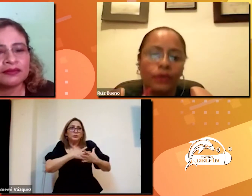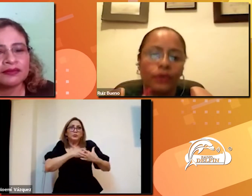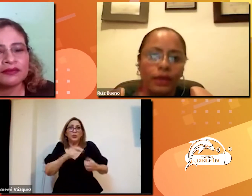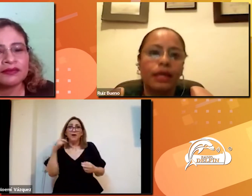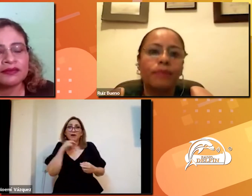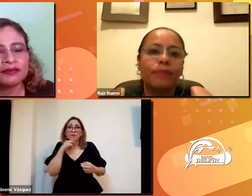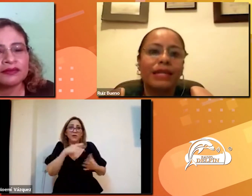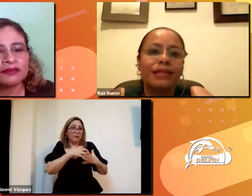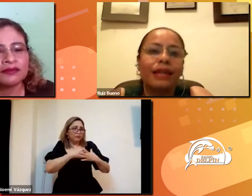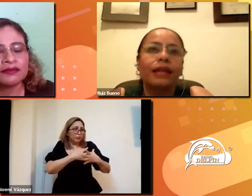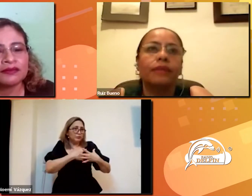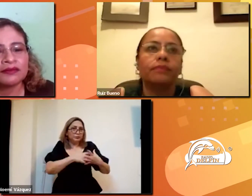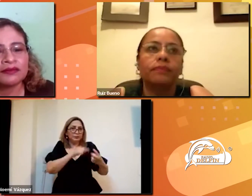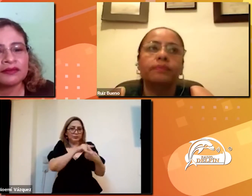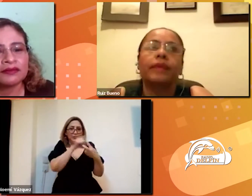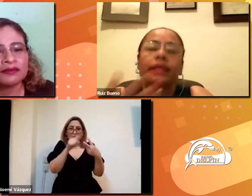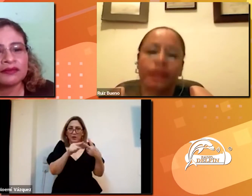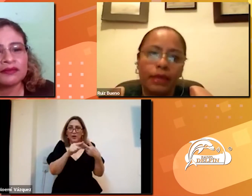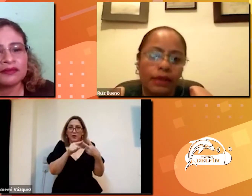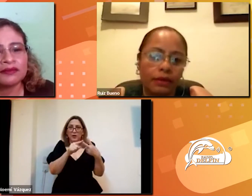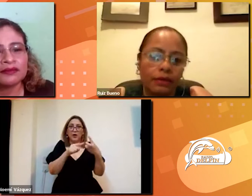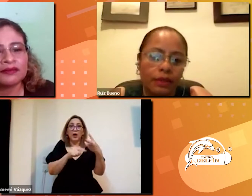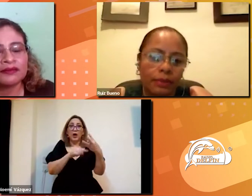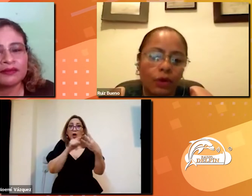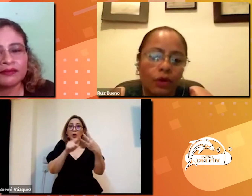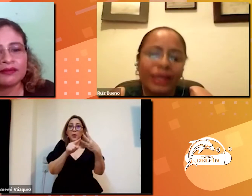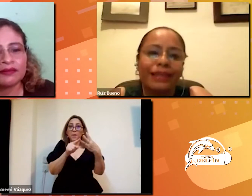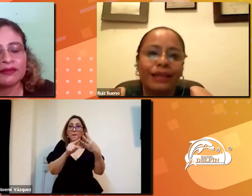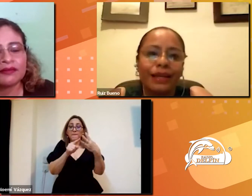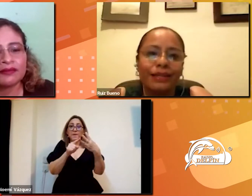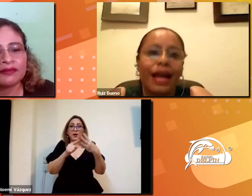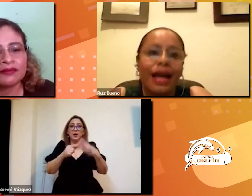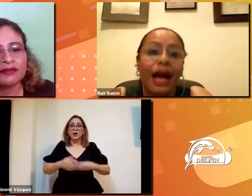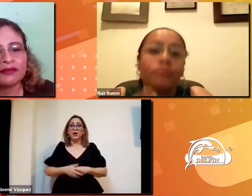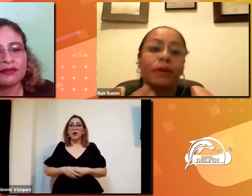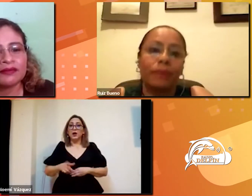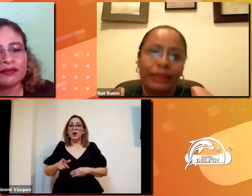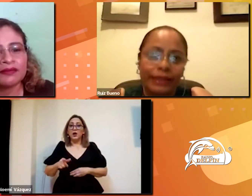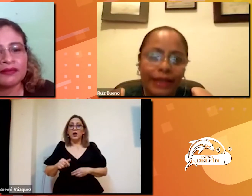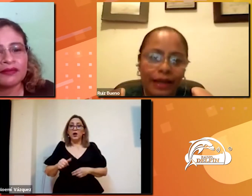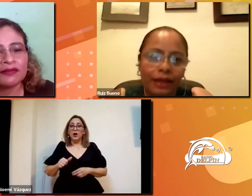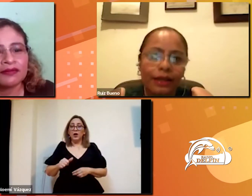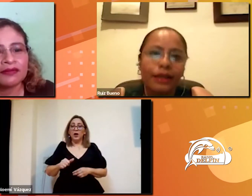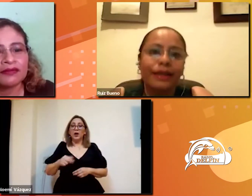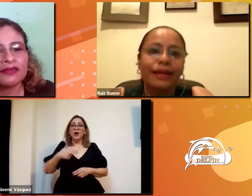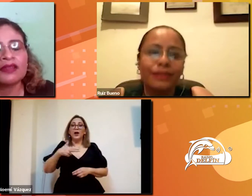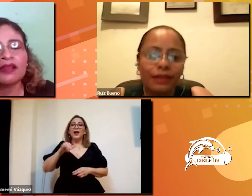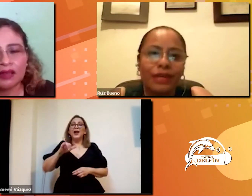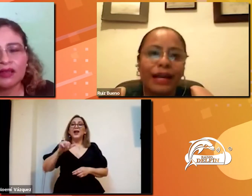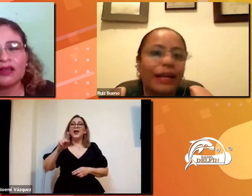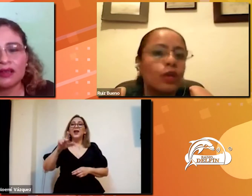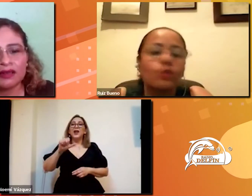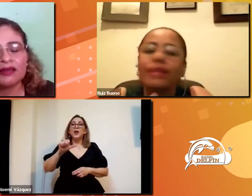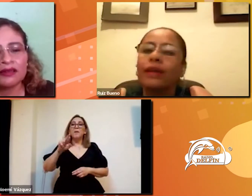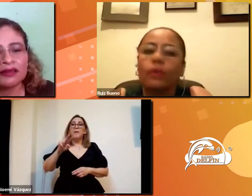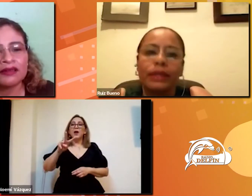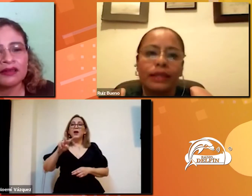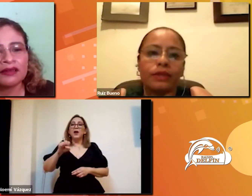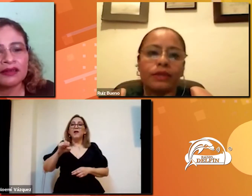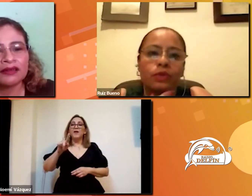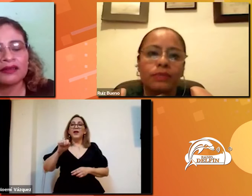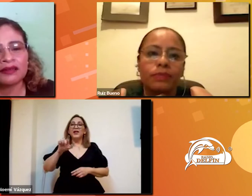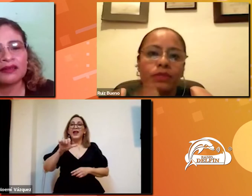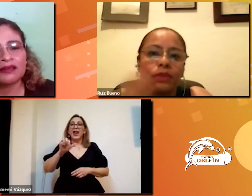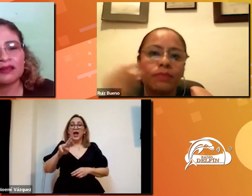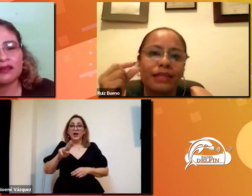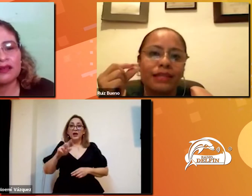rápido. Empiezan, en terminología técnica sería a hiperventilar. ¿Qué significa? Que no se dan cuenta